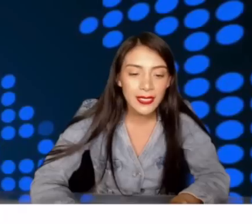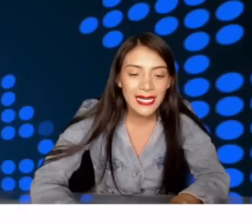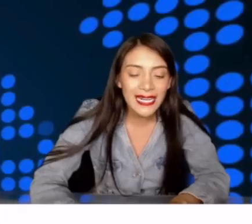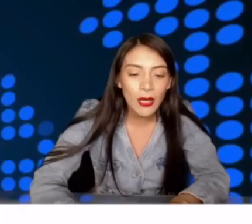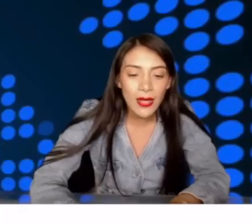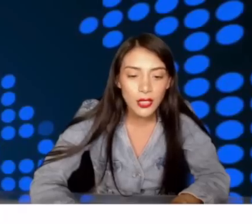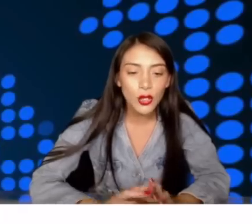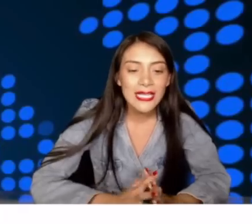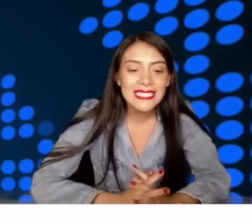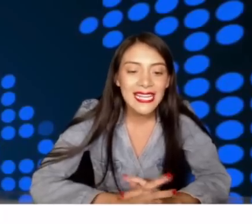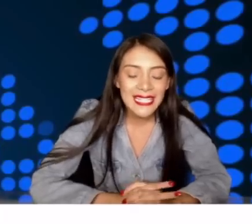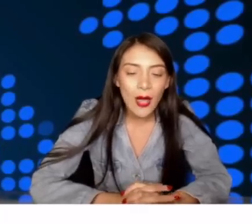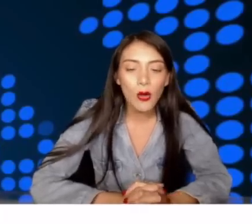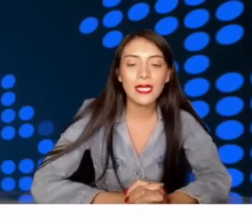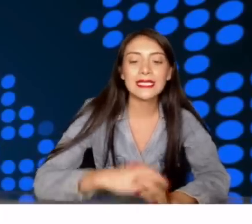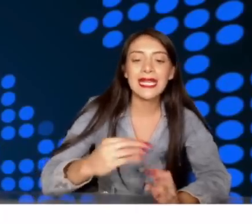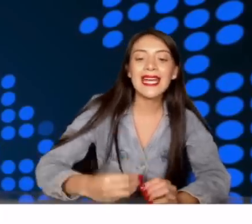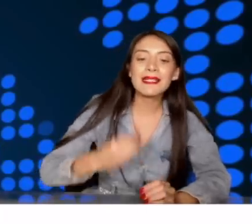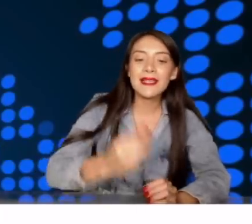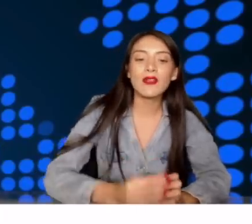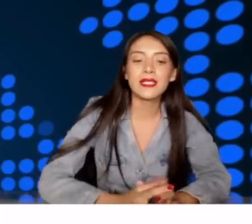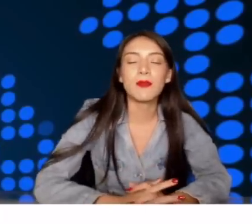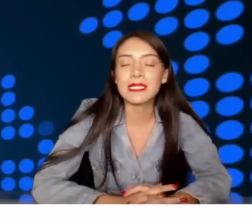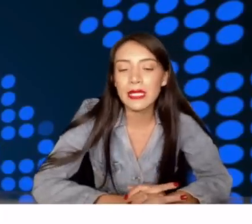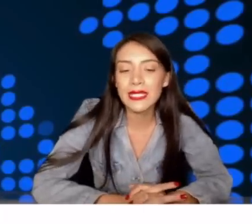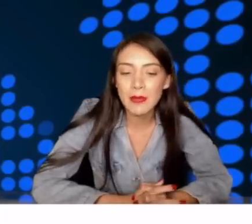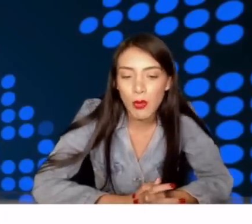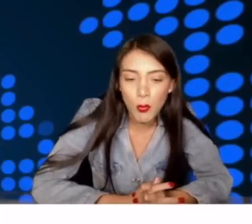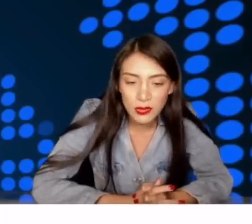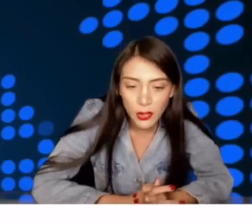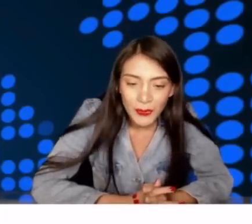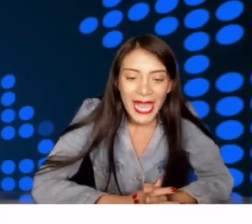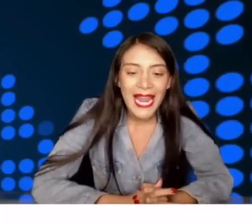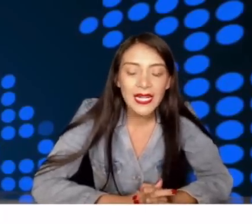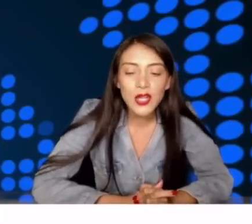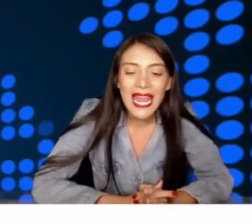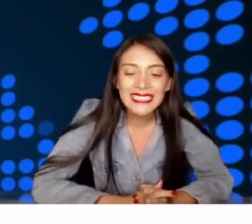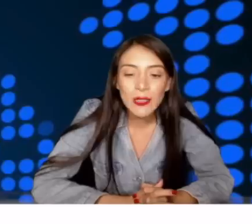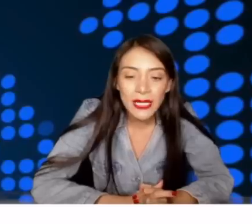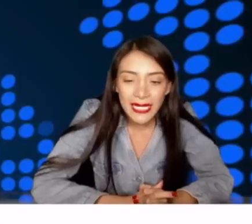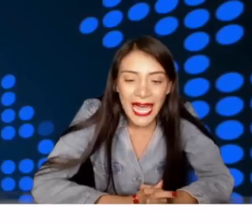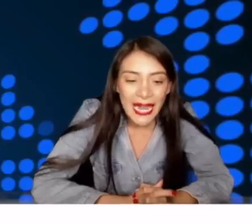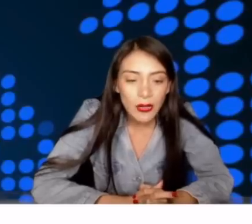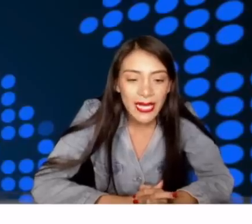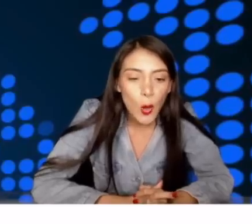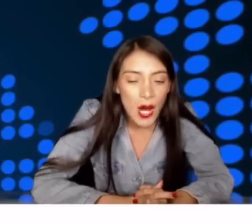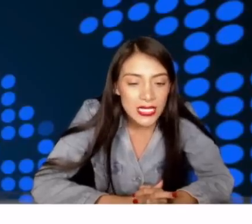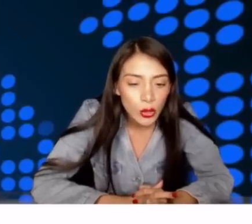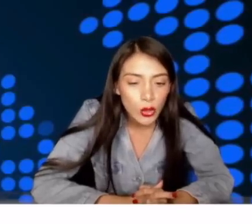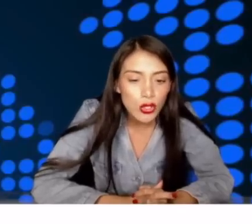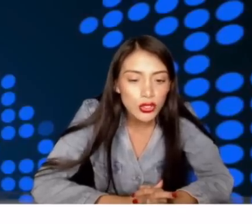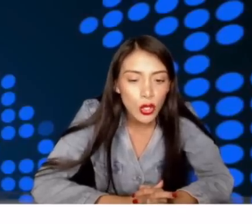quien estaría encargado de ello sería, o quien estaría encabezándolo sería, el presidente Andrés Manuel López Obrador. En la región latinoamericana, algo que